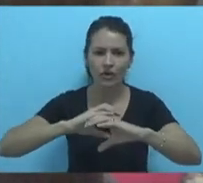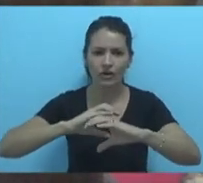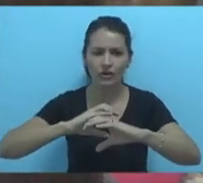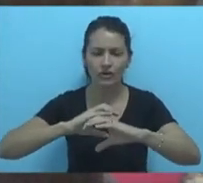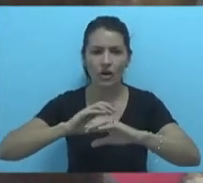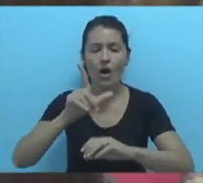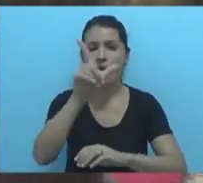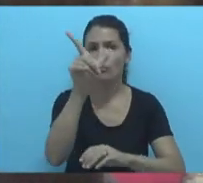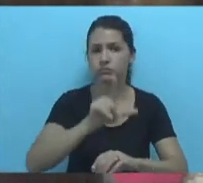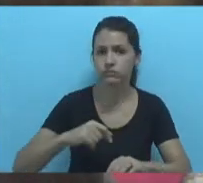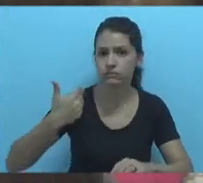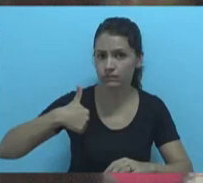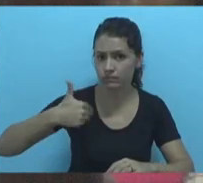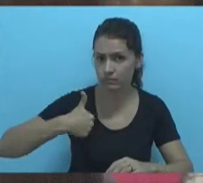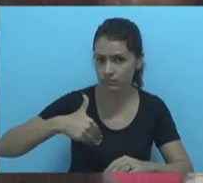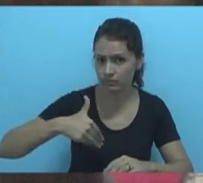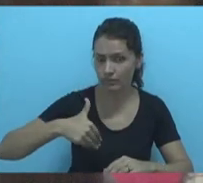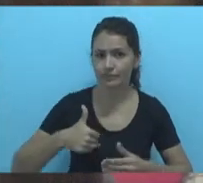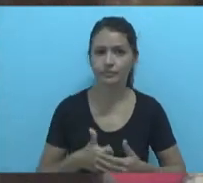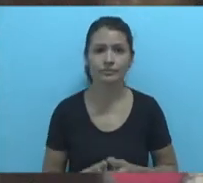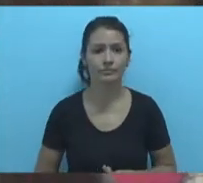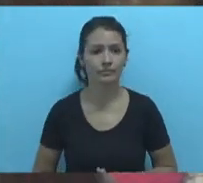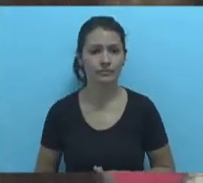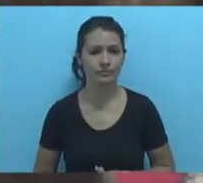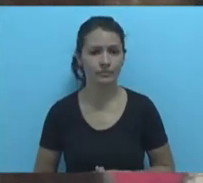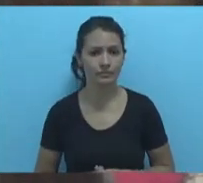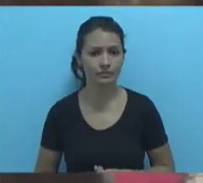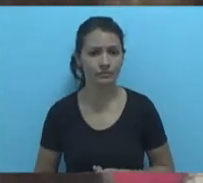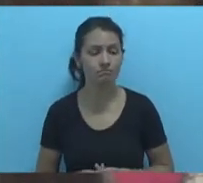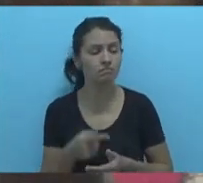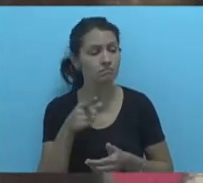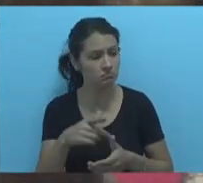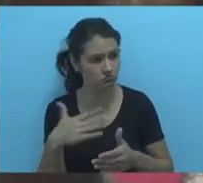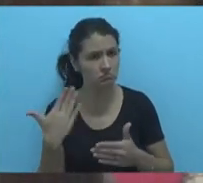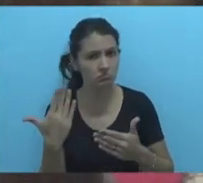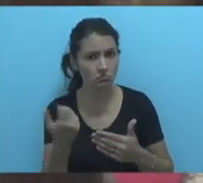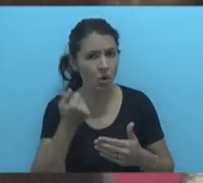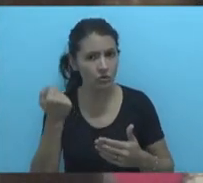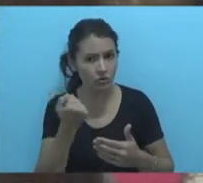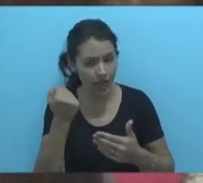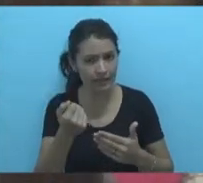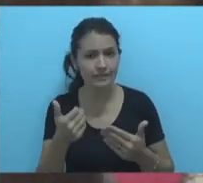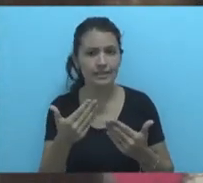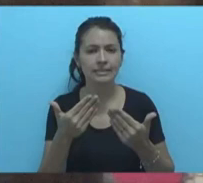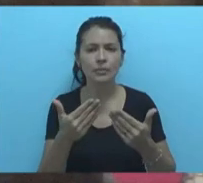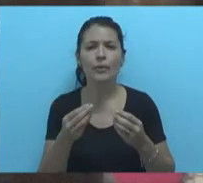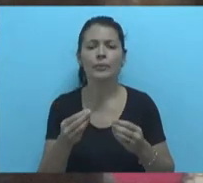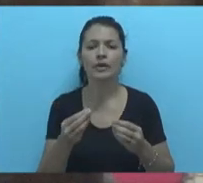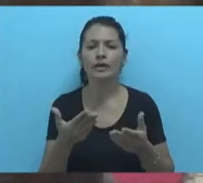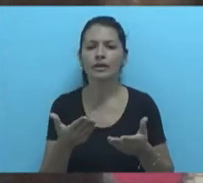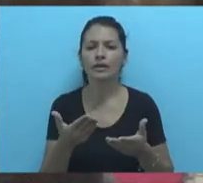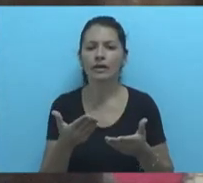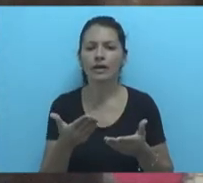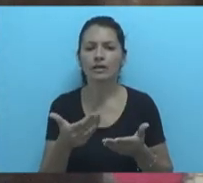la República Argentina. Esto realmente es posible porque hay una detracción en lo que eran los